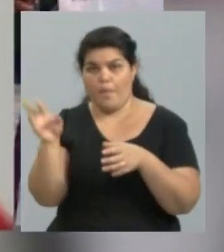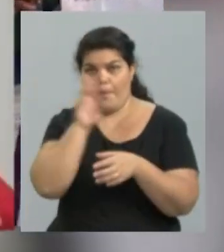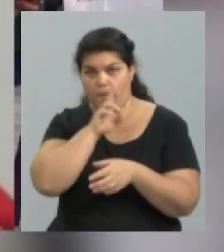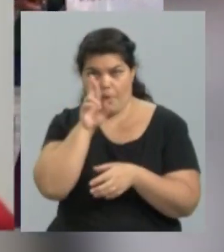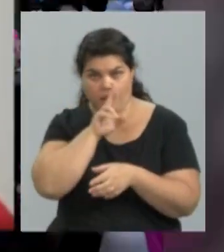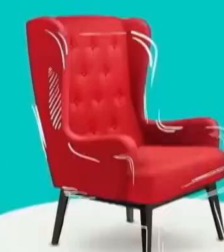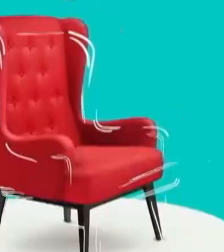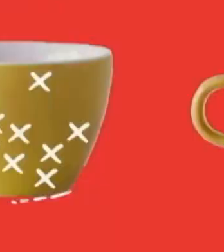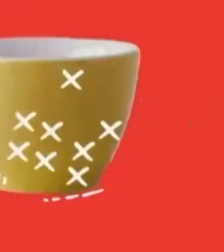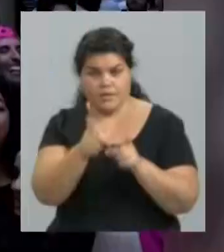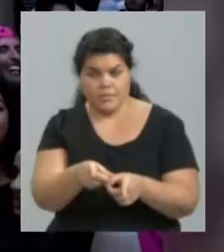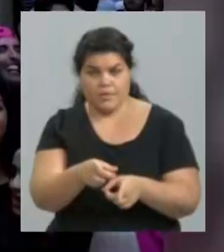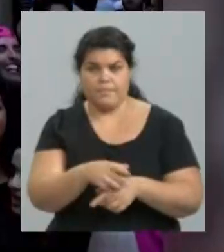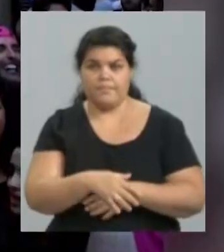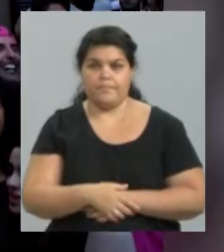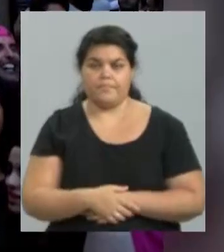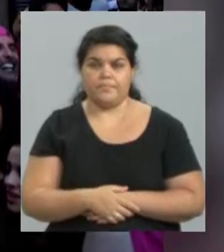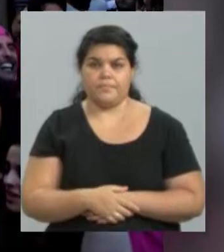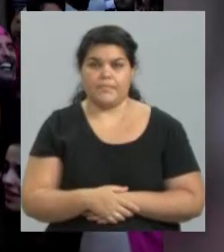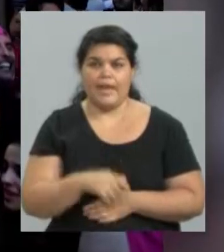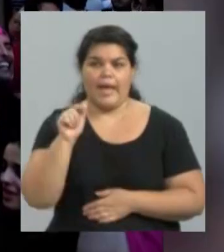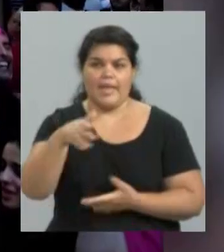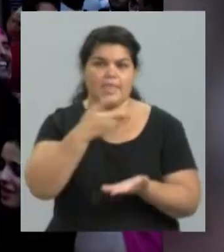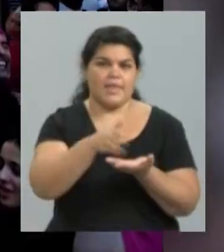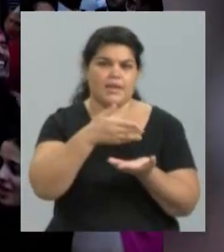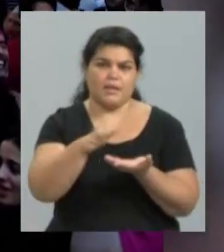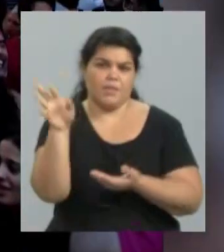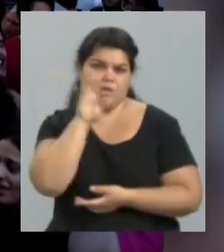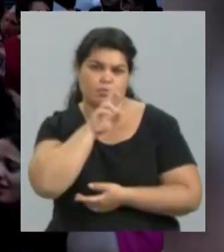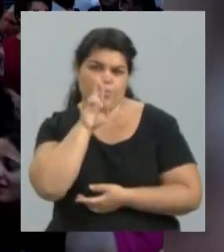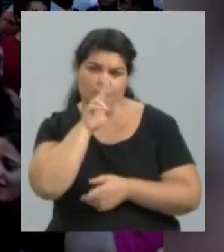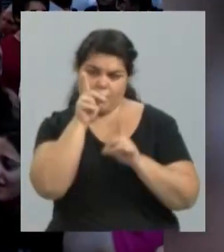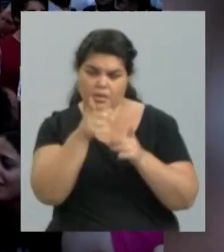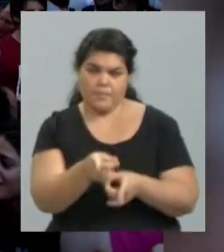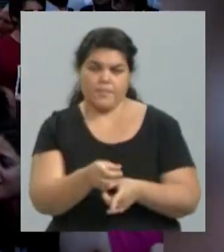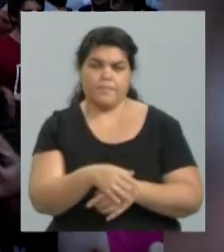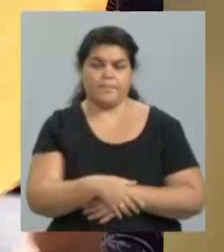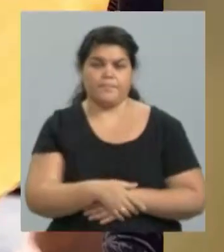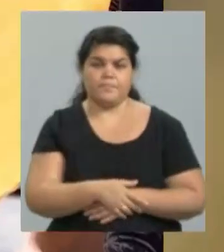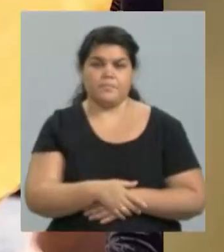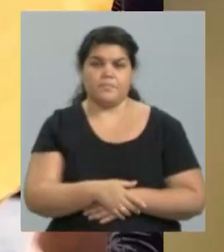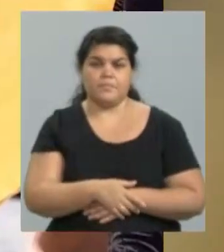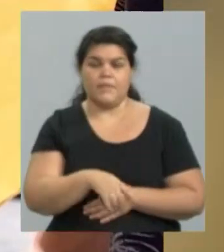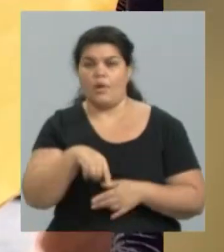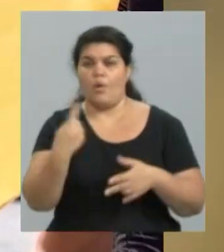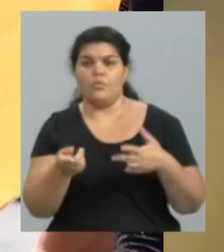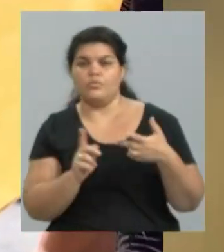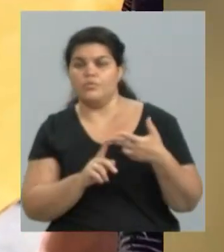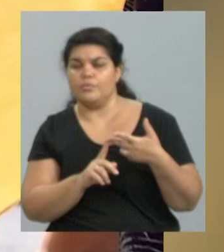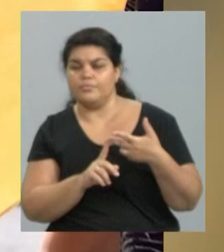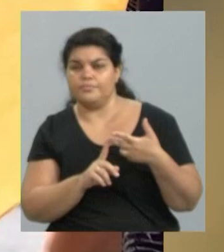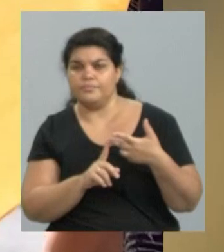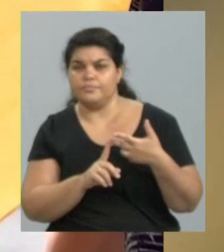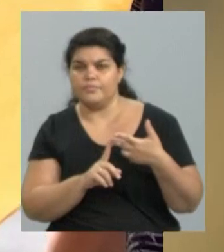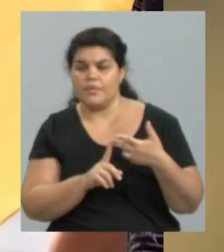una como muy grande tasa de discriminación hacia las mujeres, y después el tema de